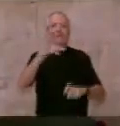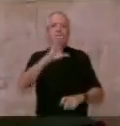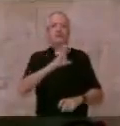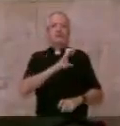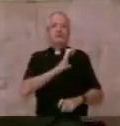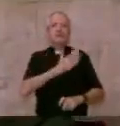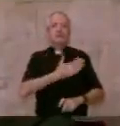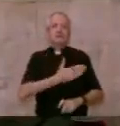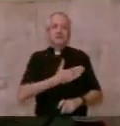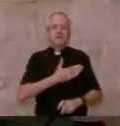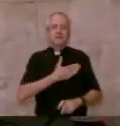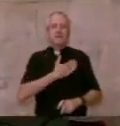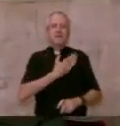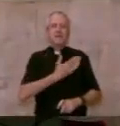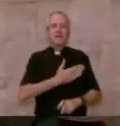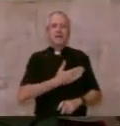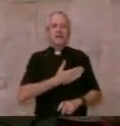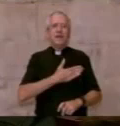renovés.